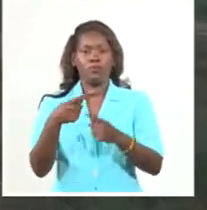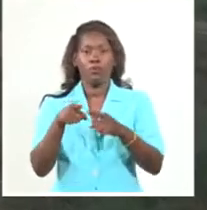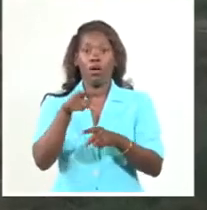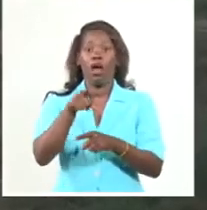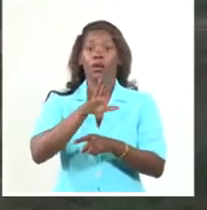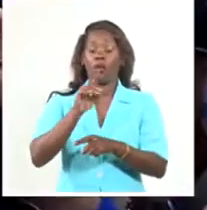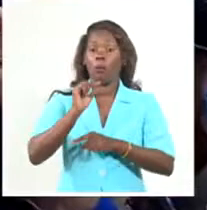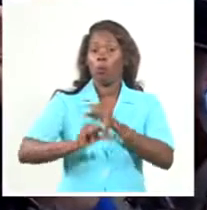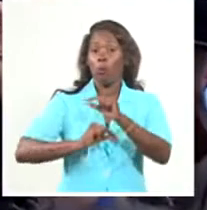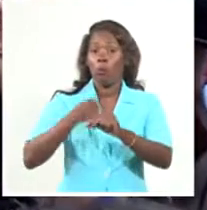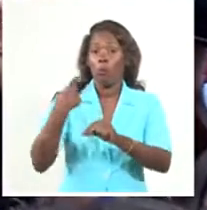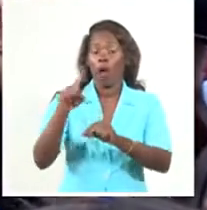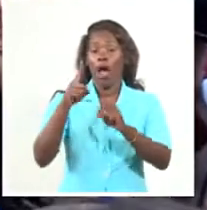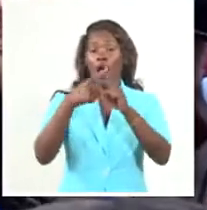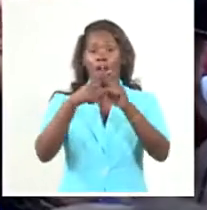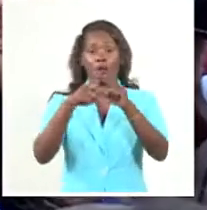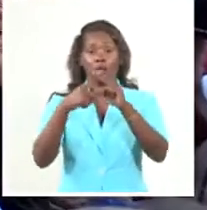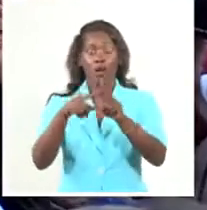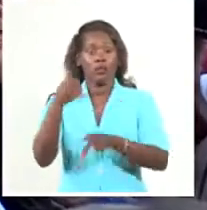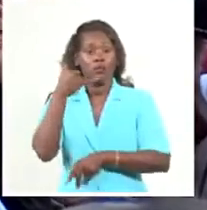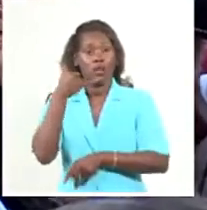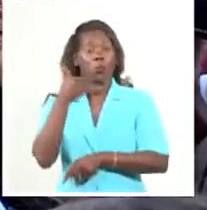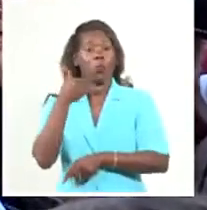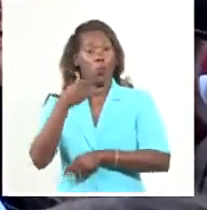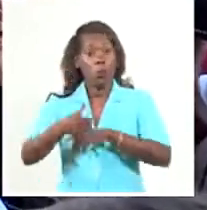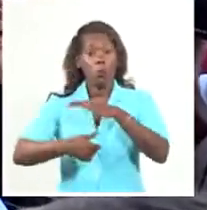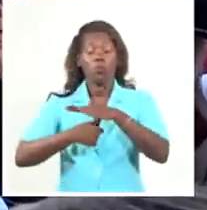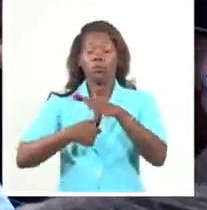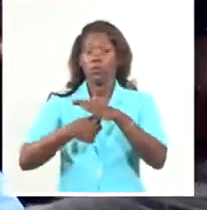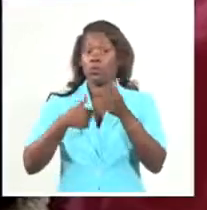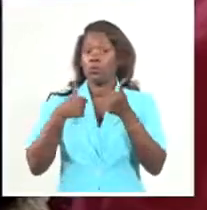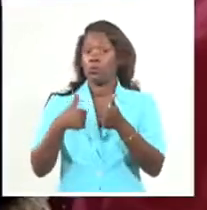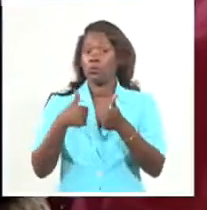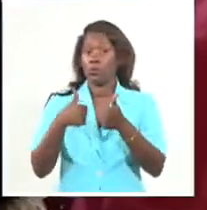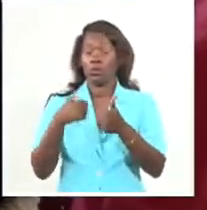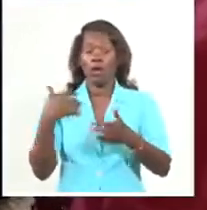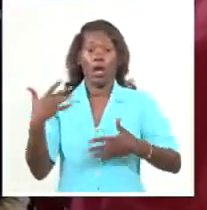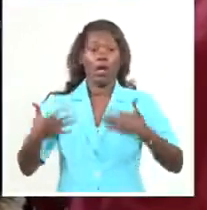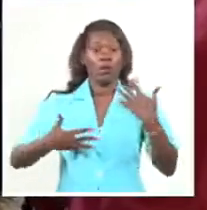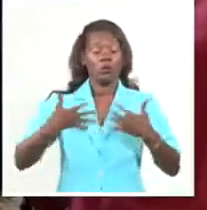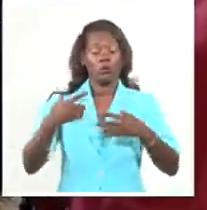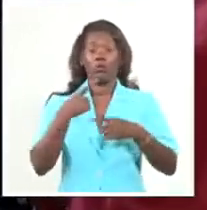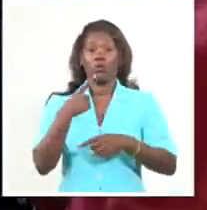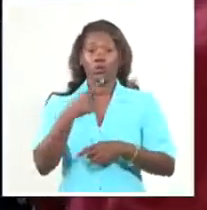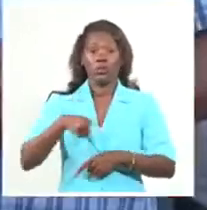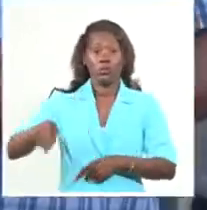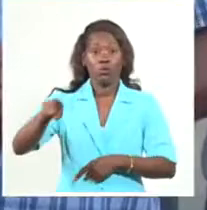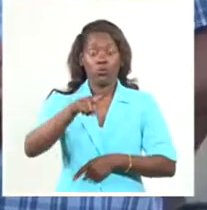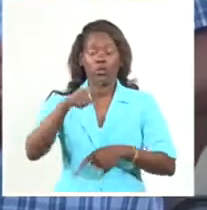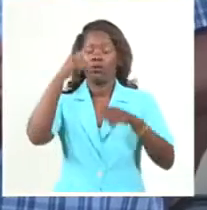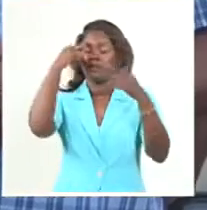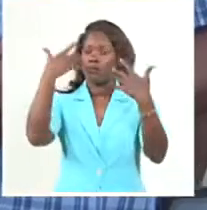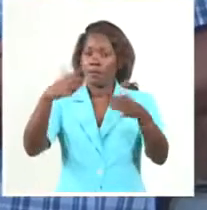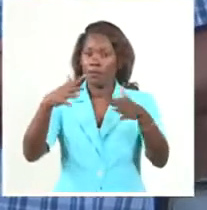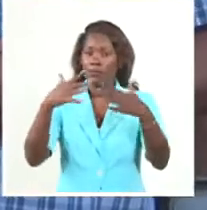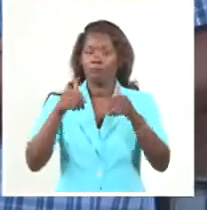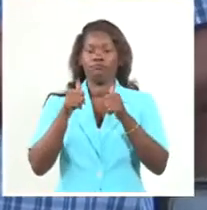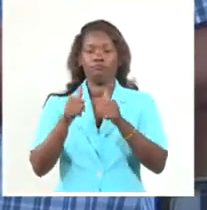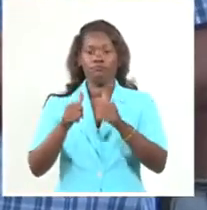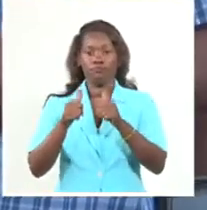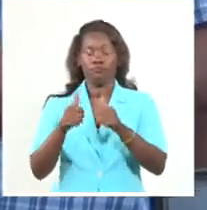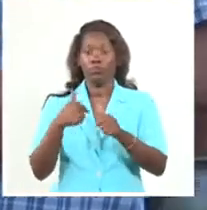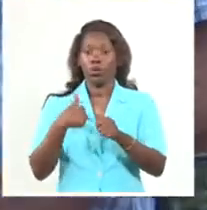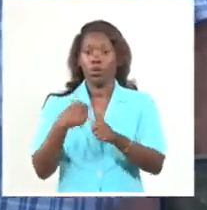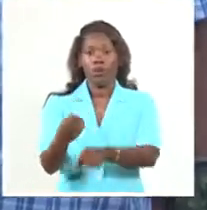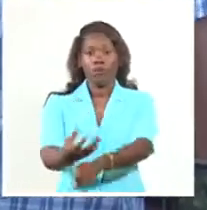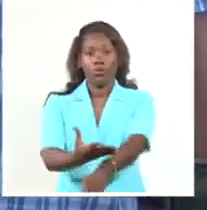100 viviendas. El presidente tuvo palabras de reconocimiento para los habitantes de Guajén y de todo Camajuaní. Uno admira en